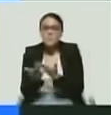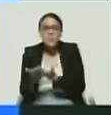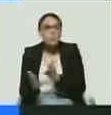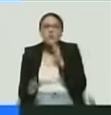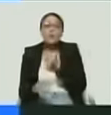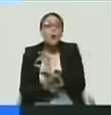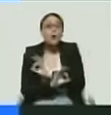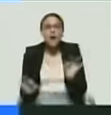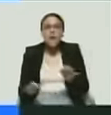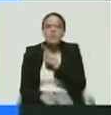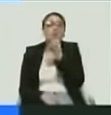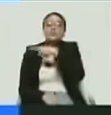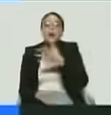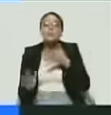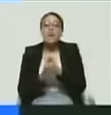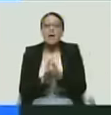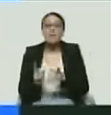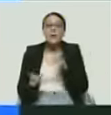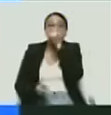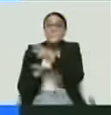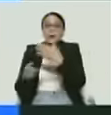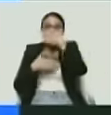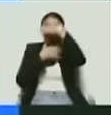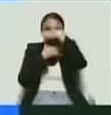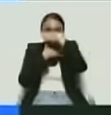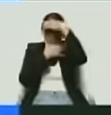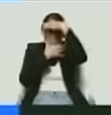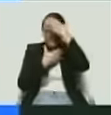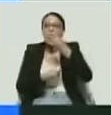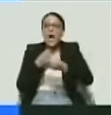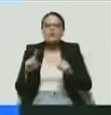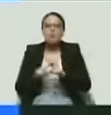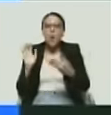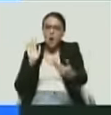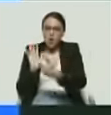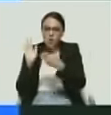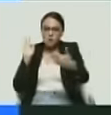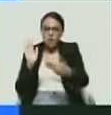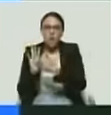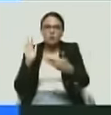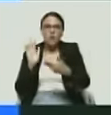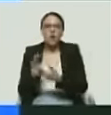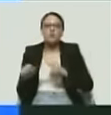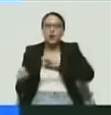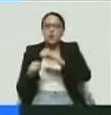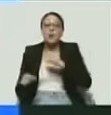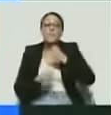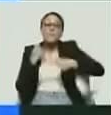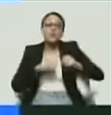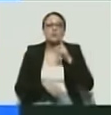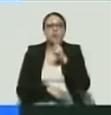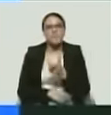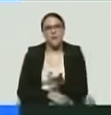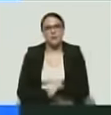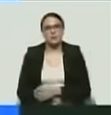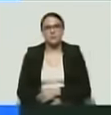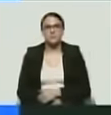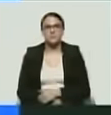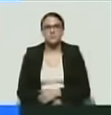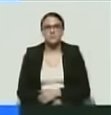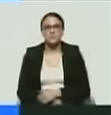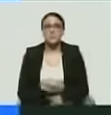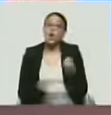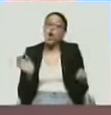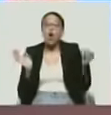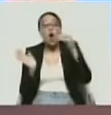que tienen es criminales listos para el sabotaje y para la acción criminal. Otra vez con el